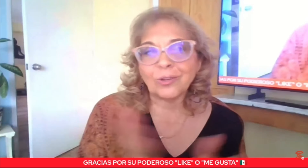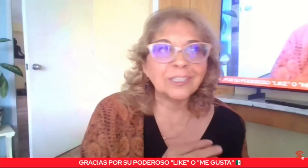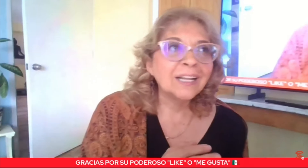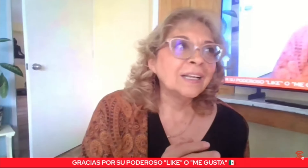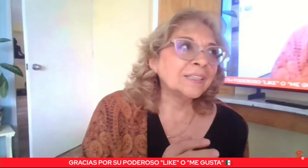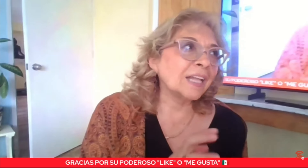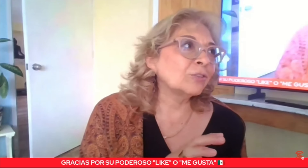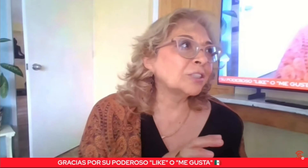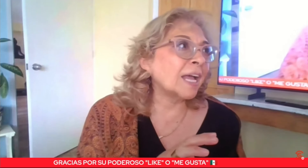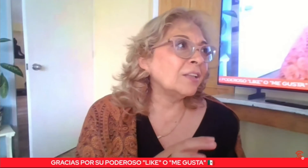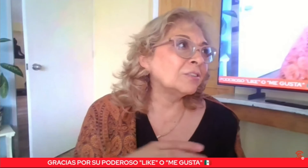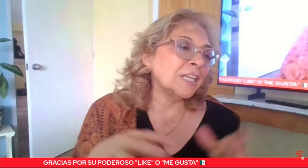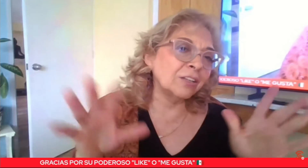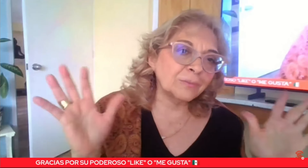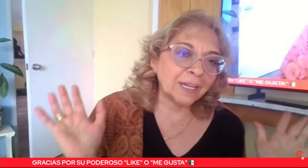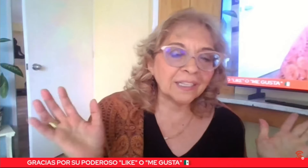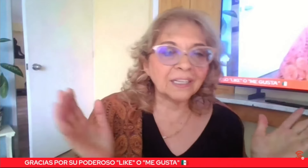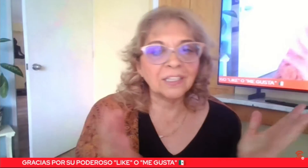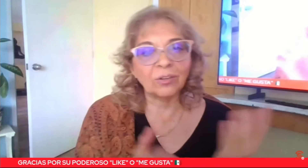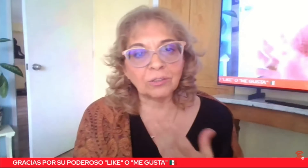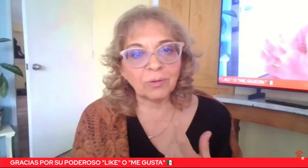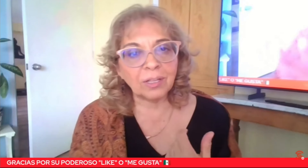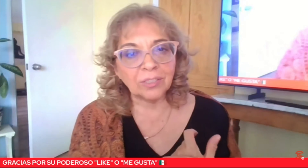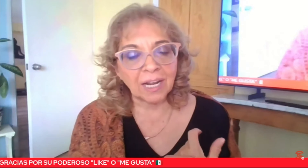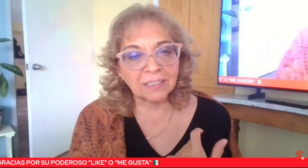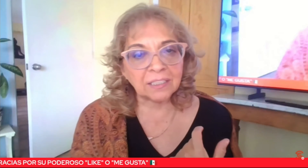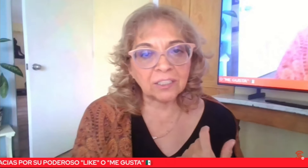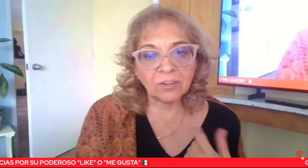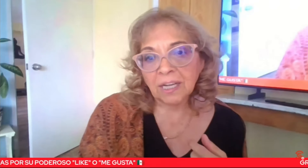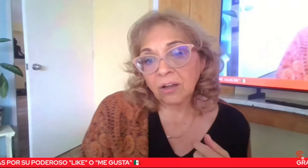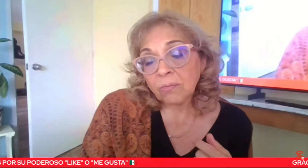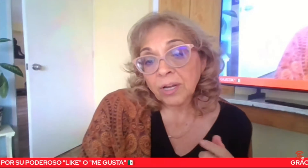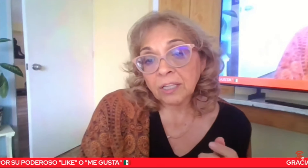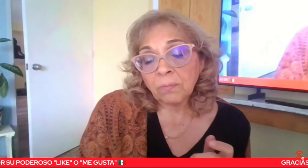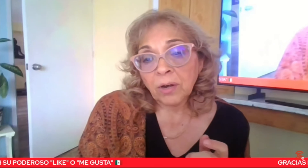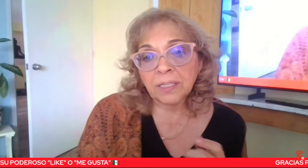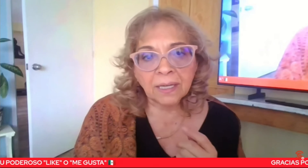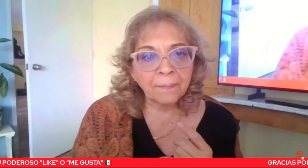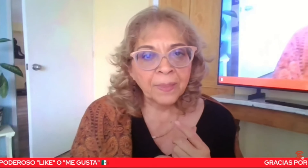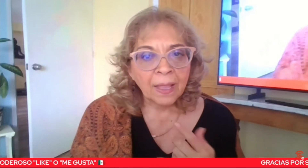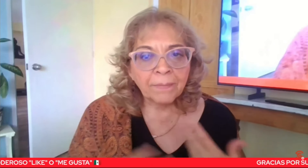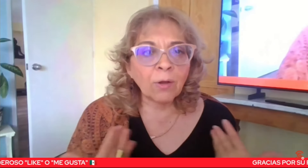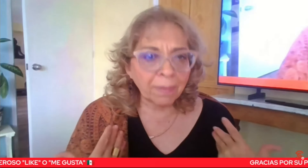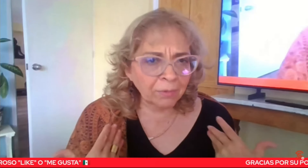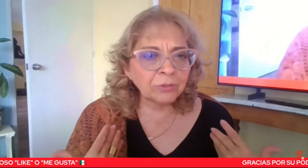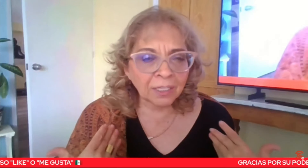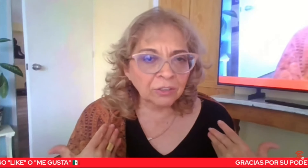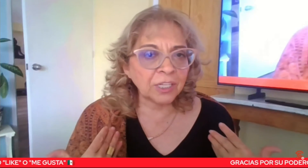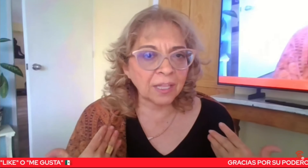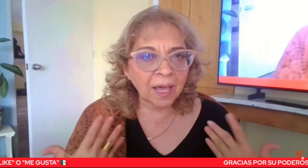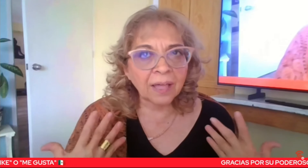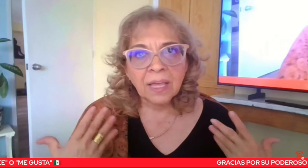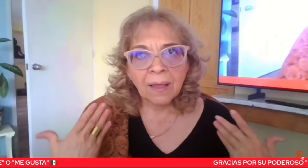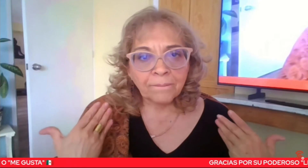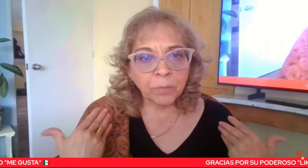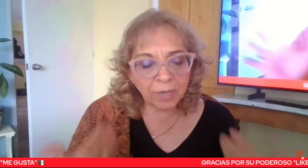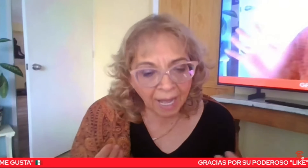otros tantos años y ellos van a seguir siendo los dueños de las decisiones de la comunicación política, pero habemos una